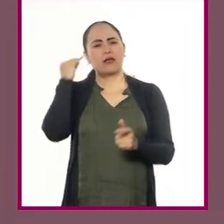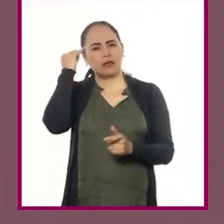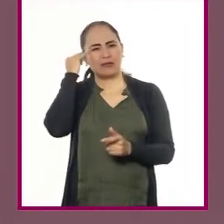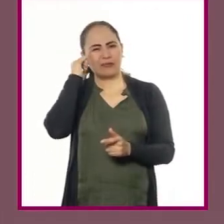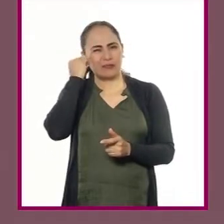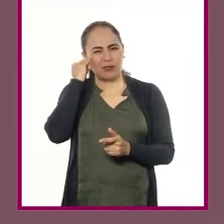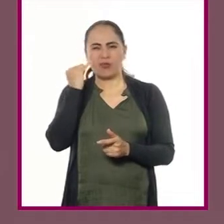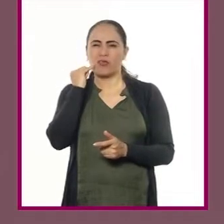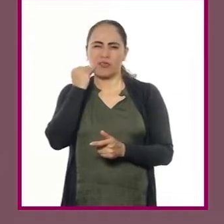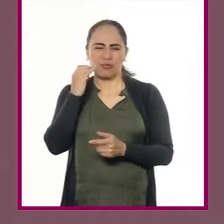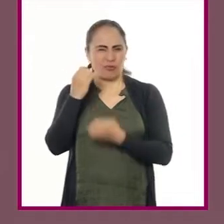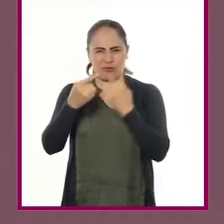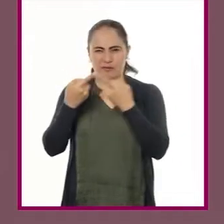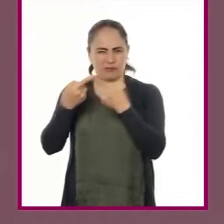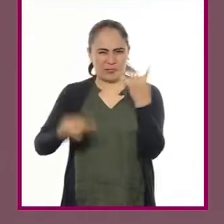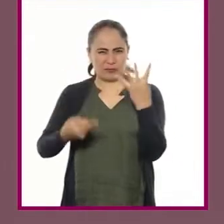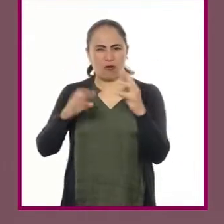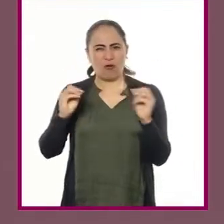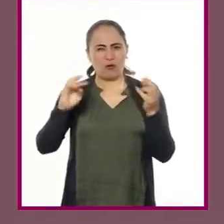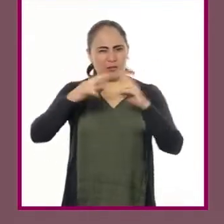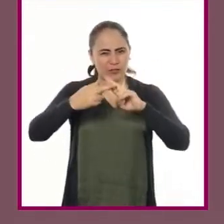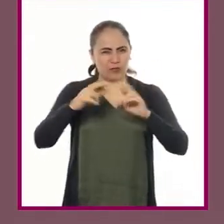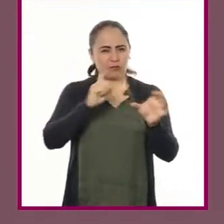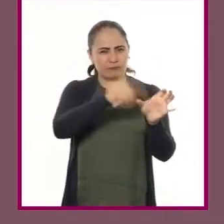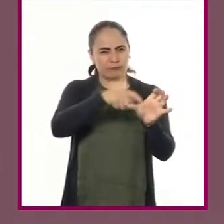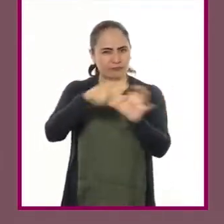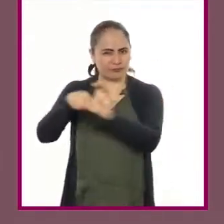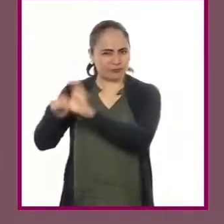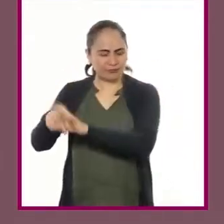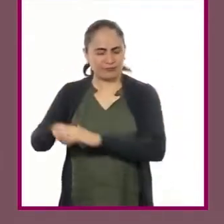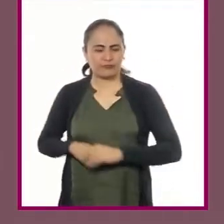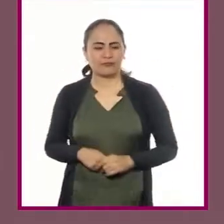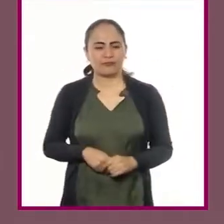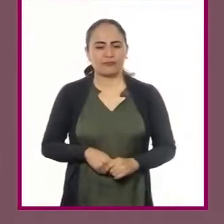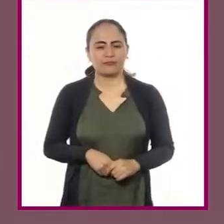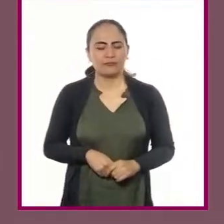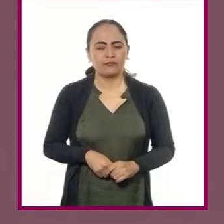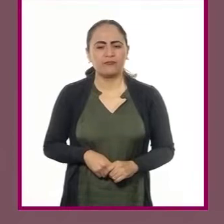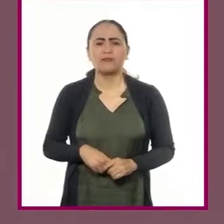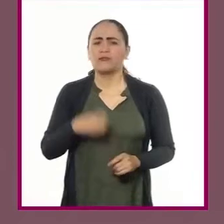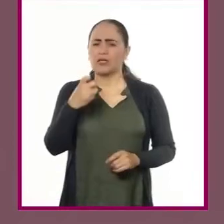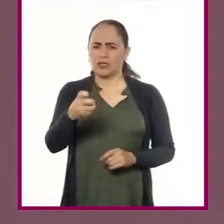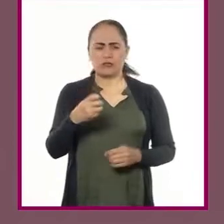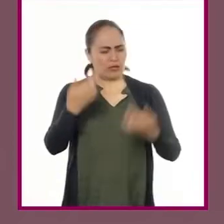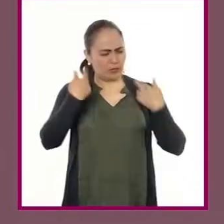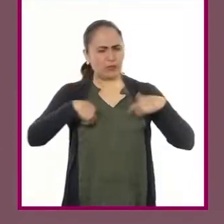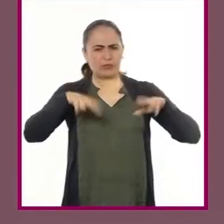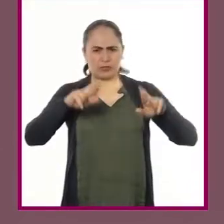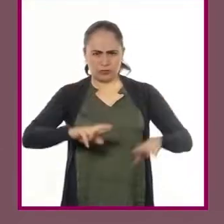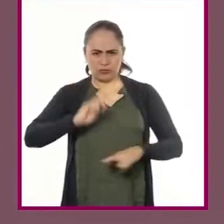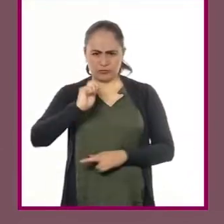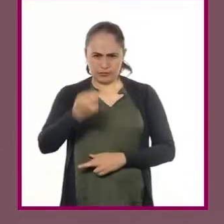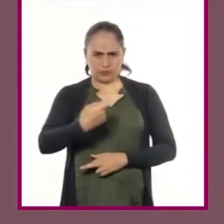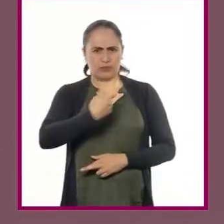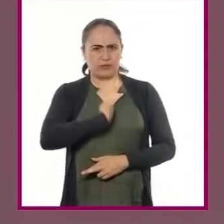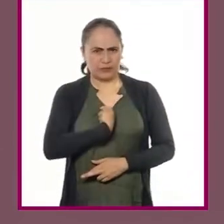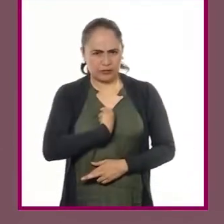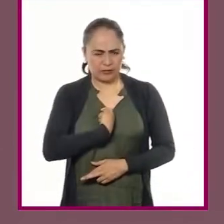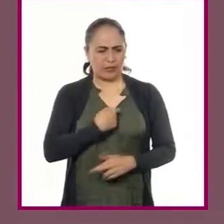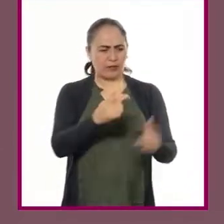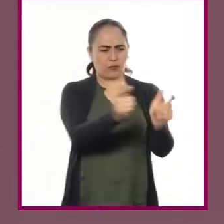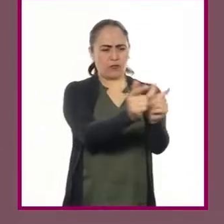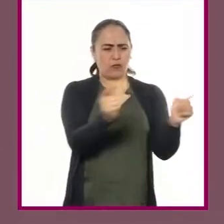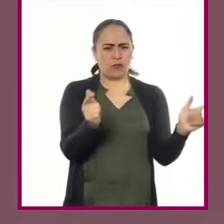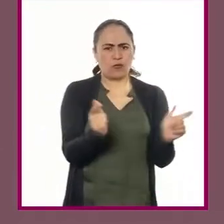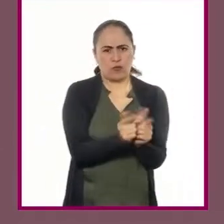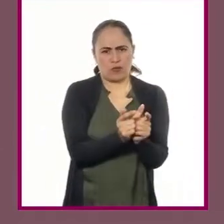religioso. Estas instancias la dotaban de representación e identidad. Por ejemplo, el gremio agrupaba